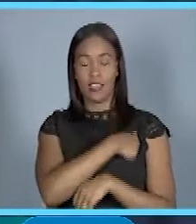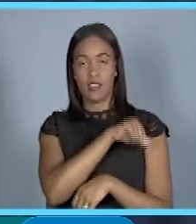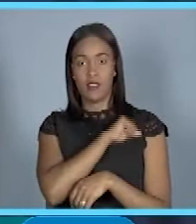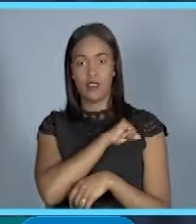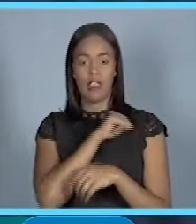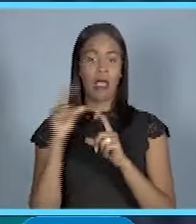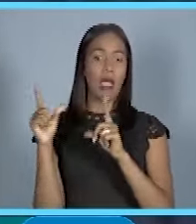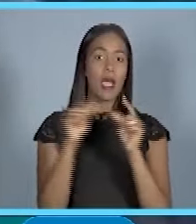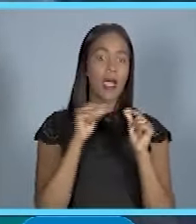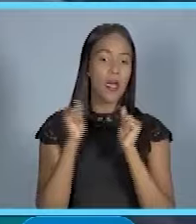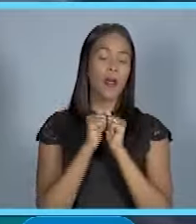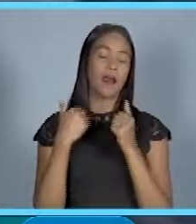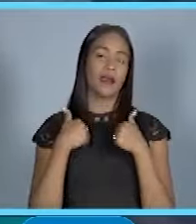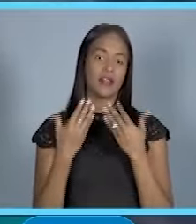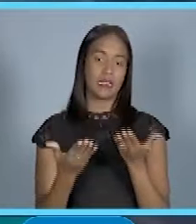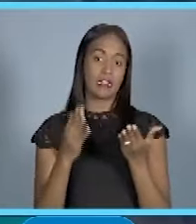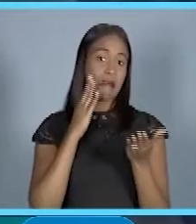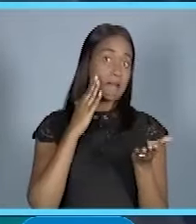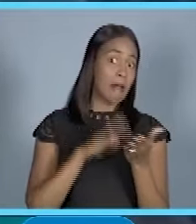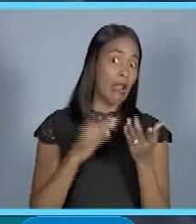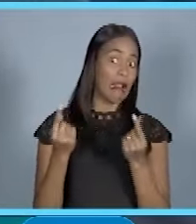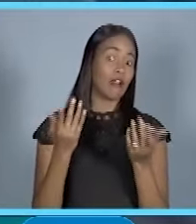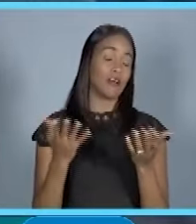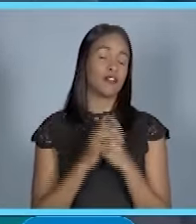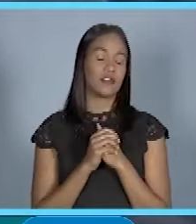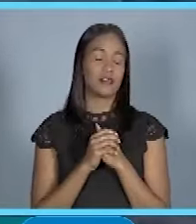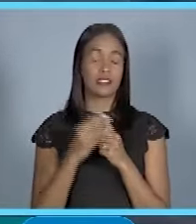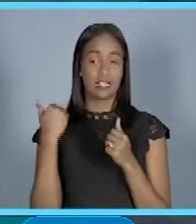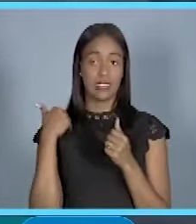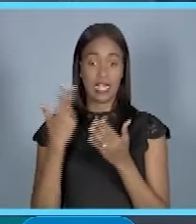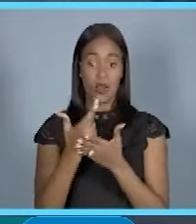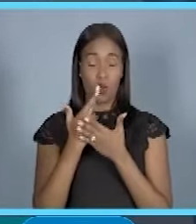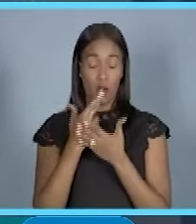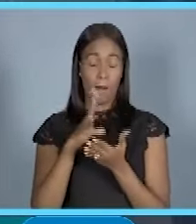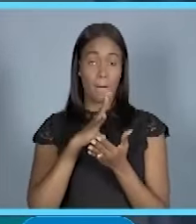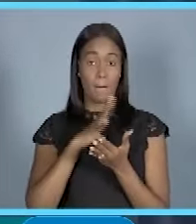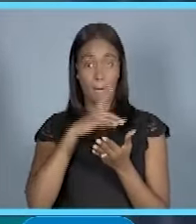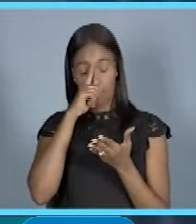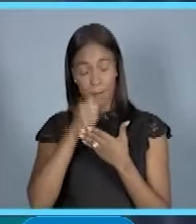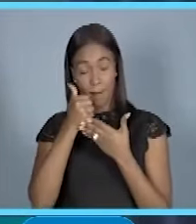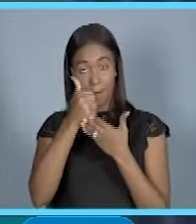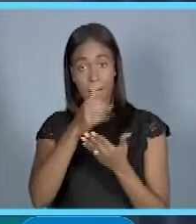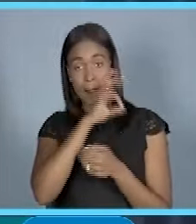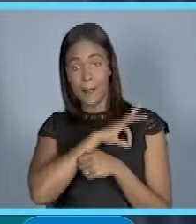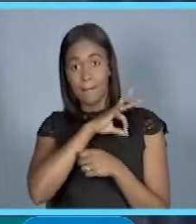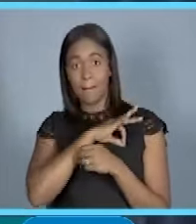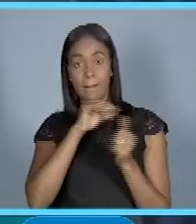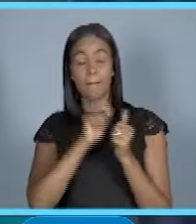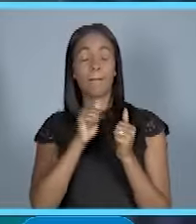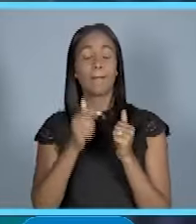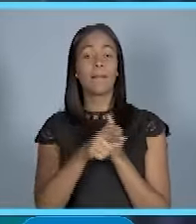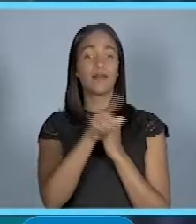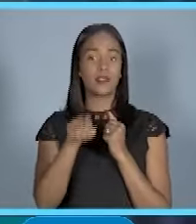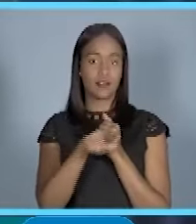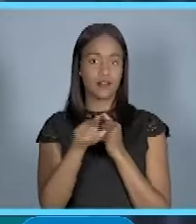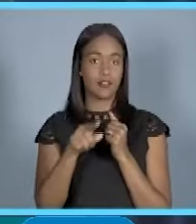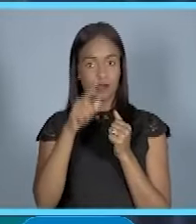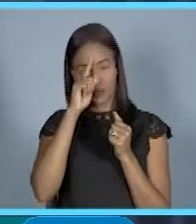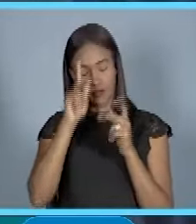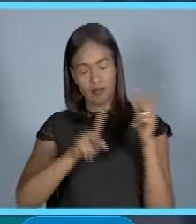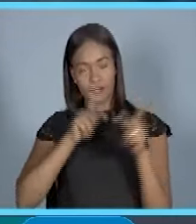de criticar lo que no esté bien. Y que se inviertan bien los recursos. Y que sea para beneficio, en gran medida, de